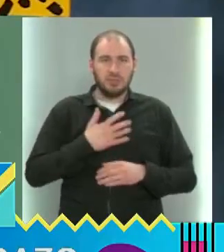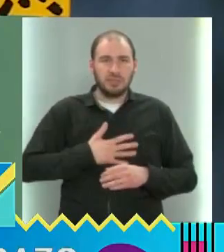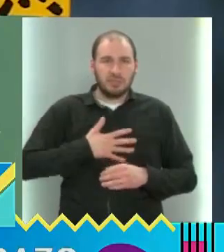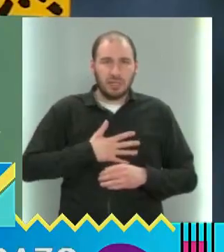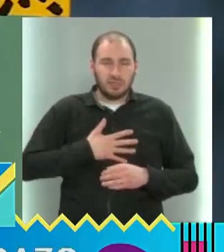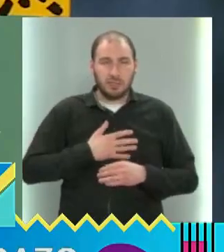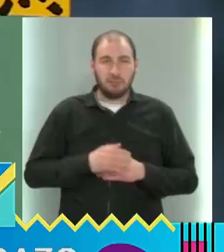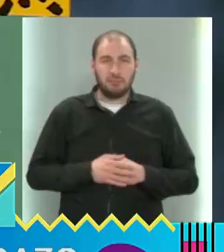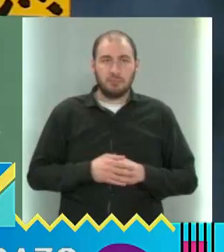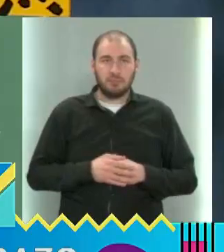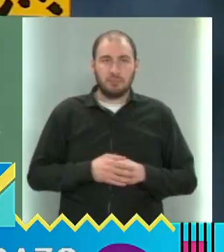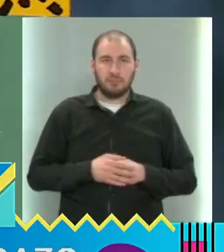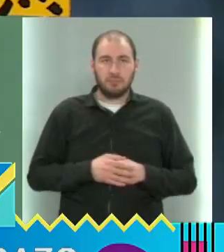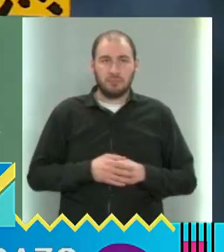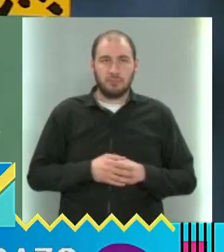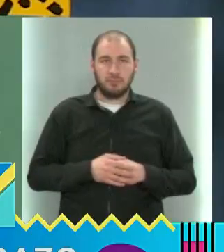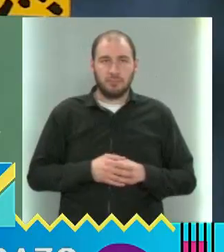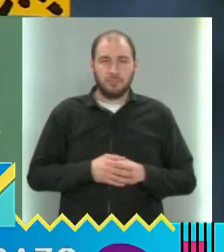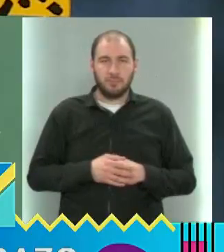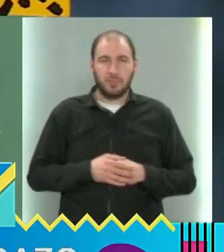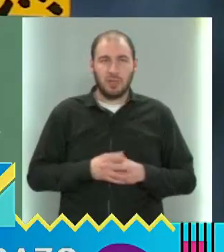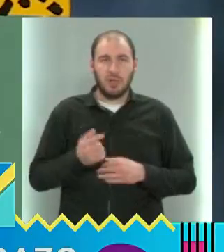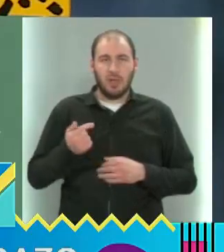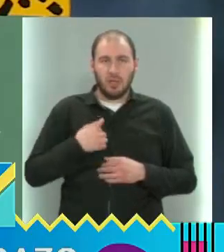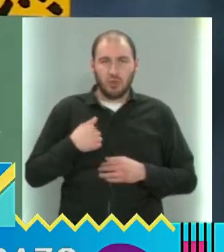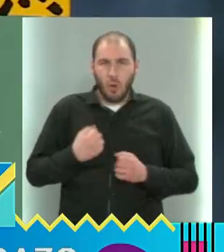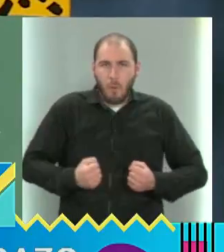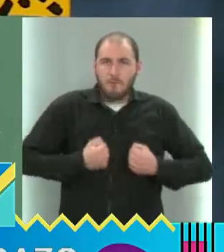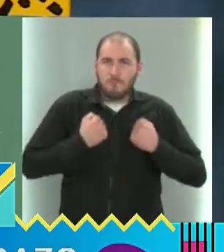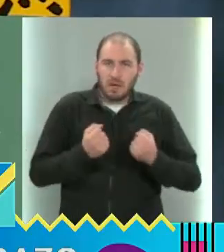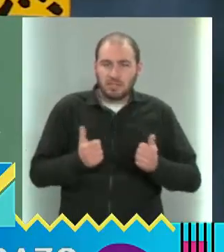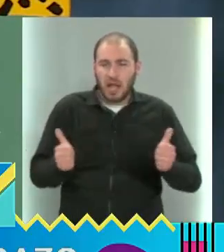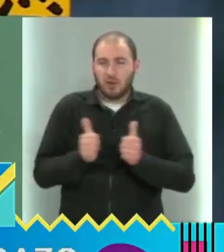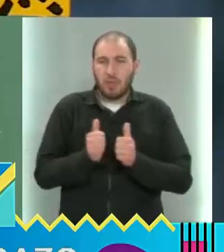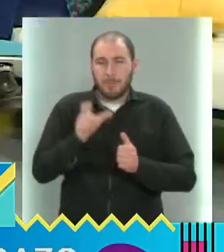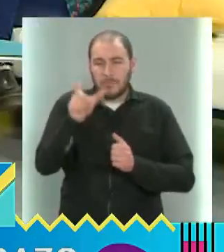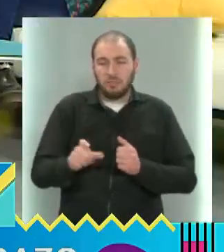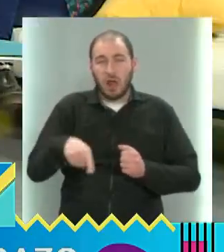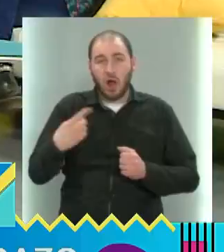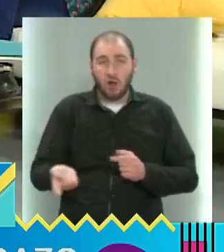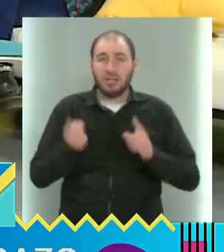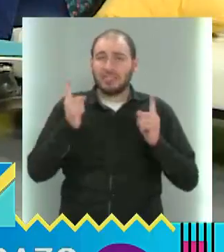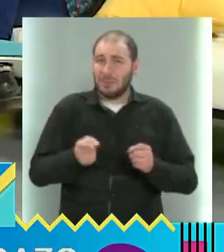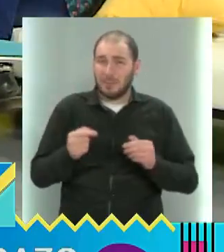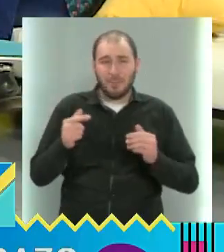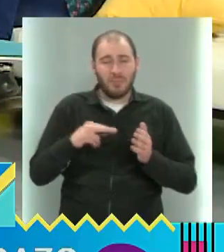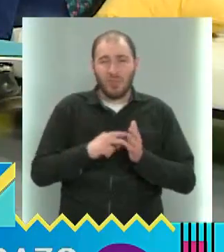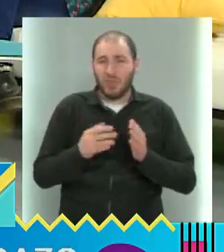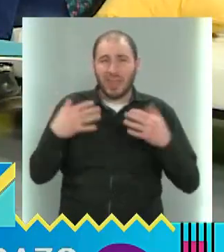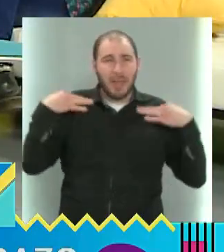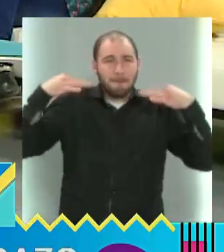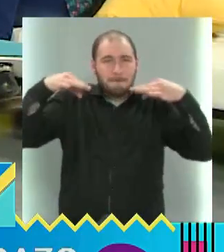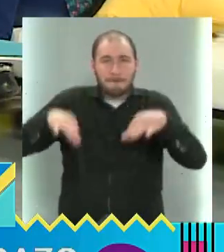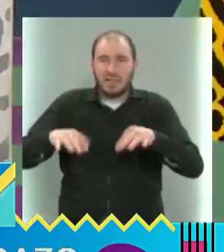sentí que tenía que, digamos, ocupar mis fuerzas en poder acompañar a otra persona que también hubiera pasado este dolor,